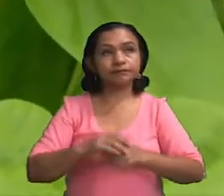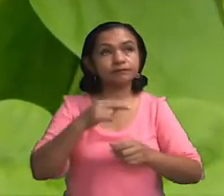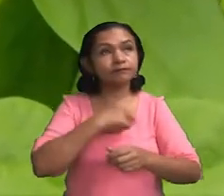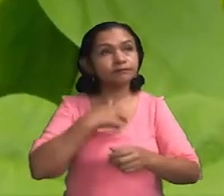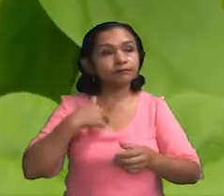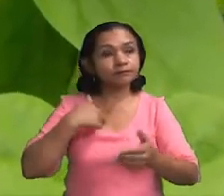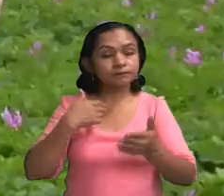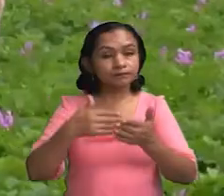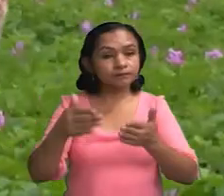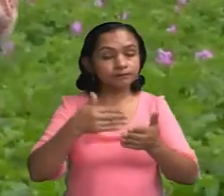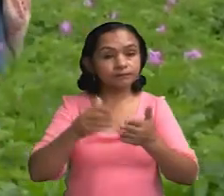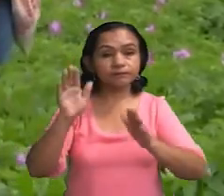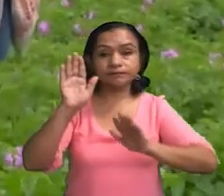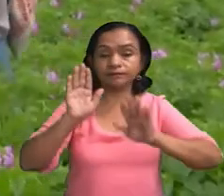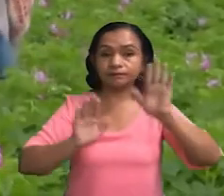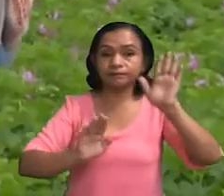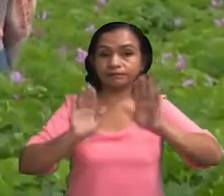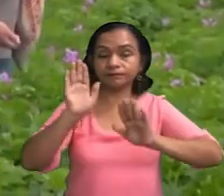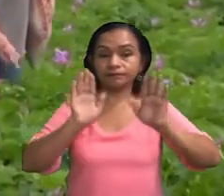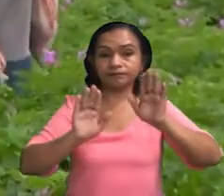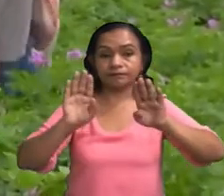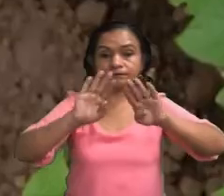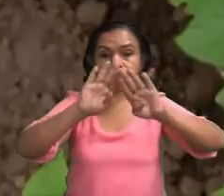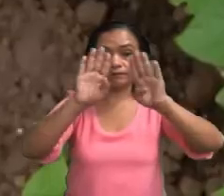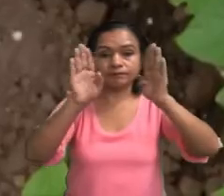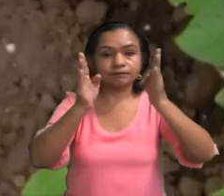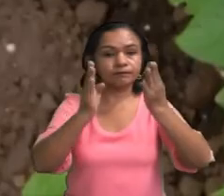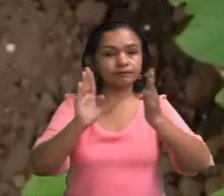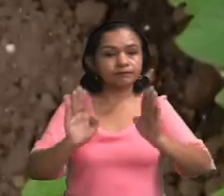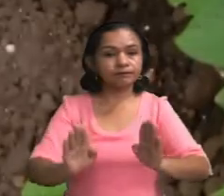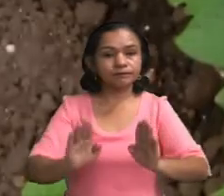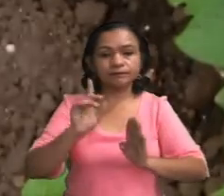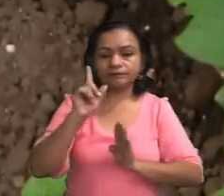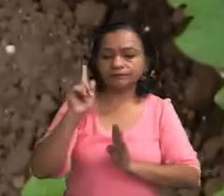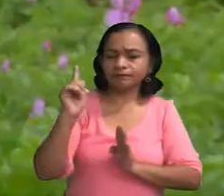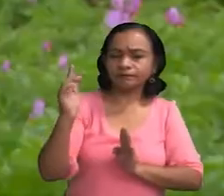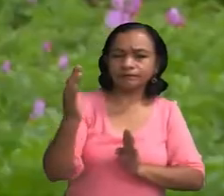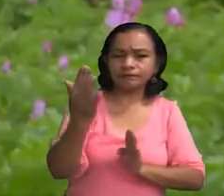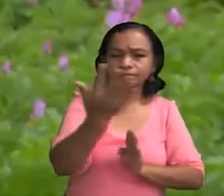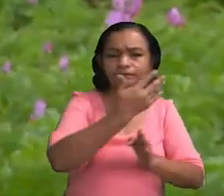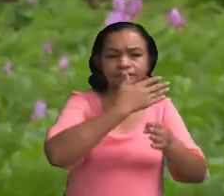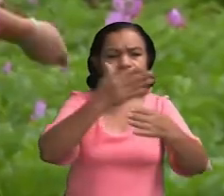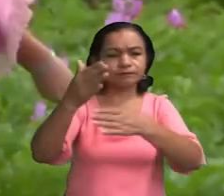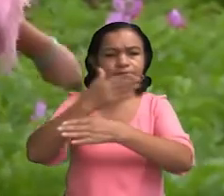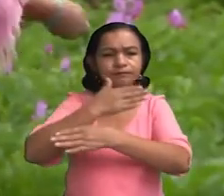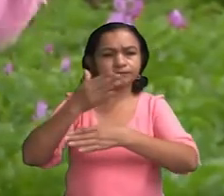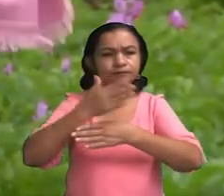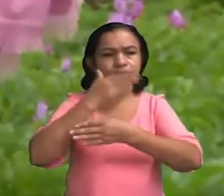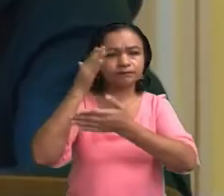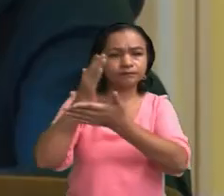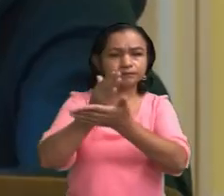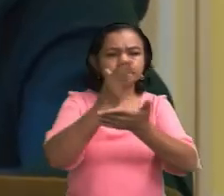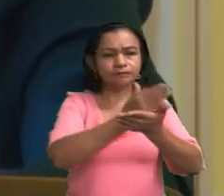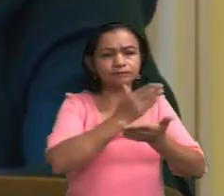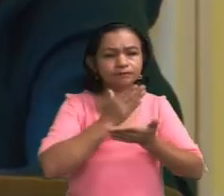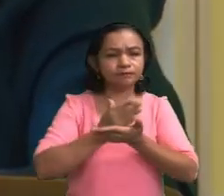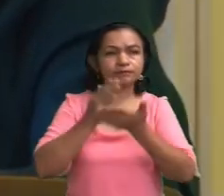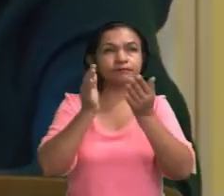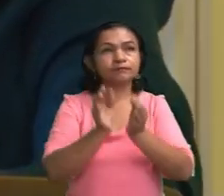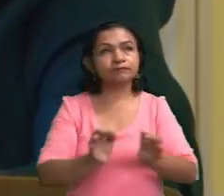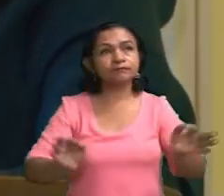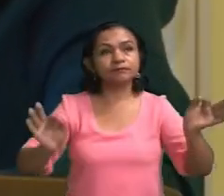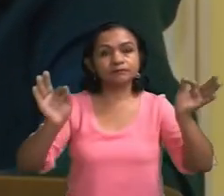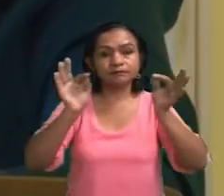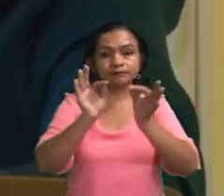Facilitando la participación de las mujeres en todos los espacios de decisión, que eso es muy